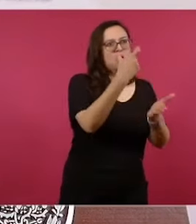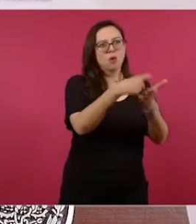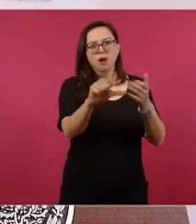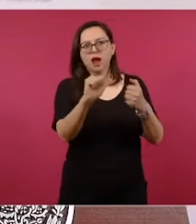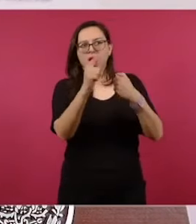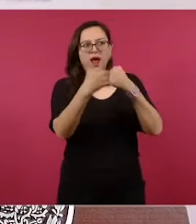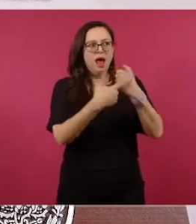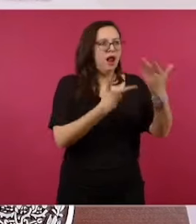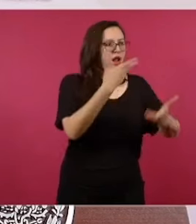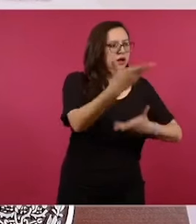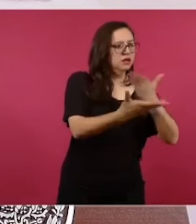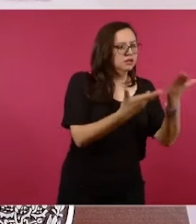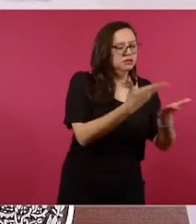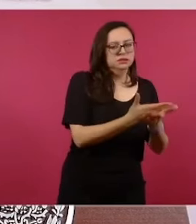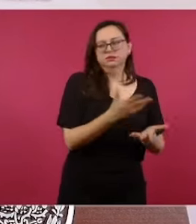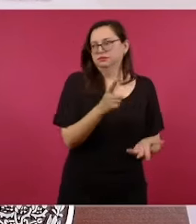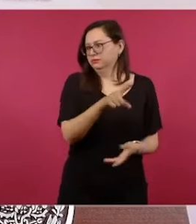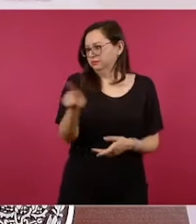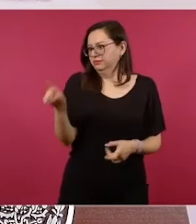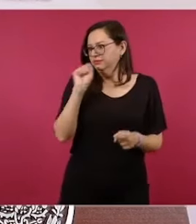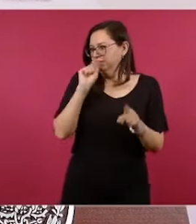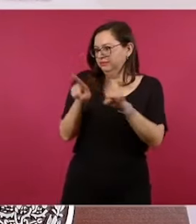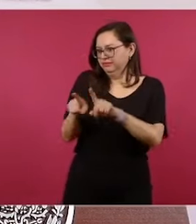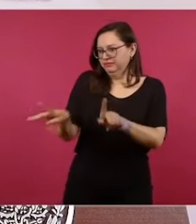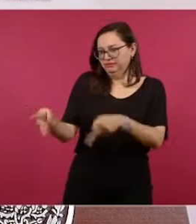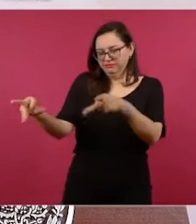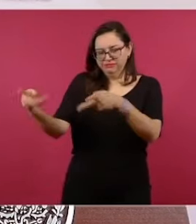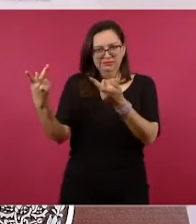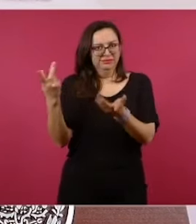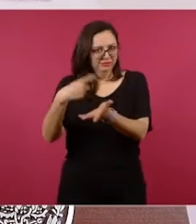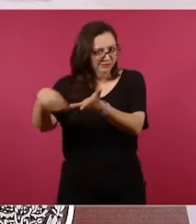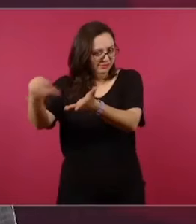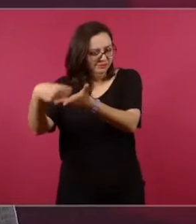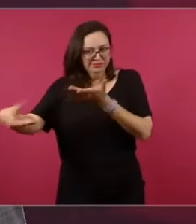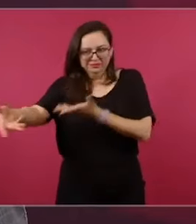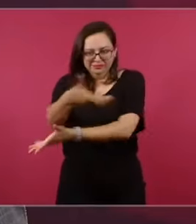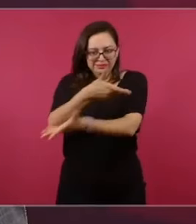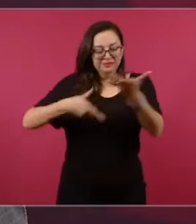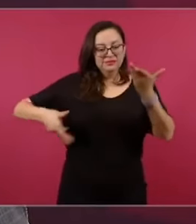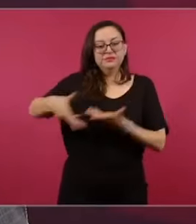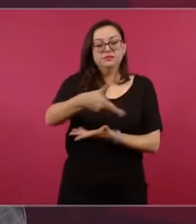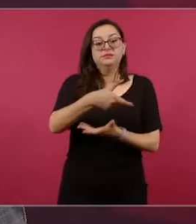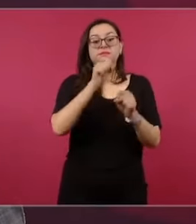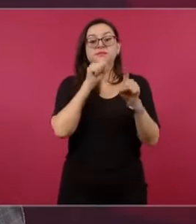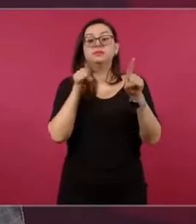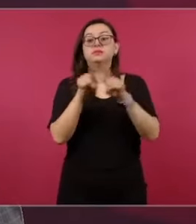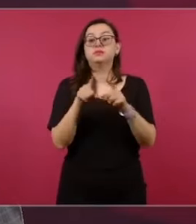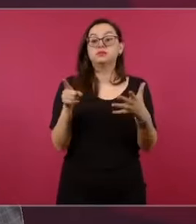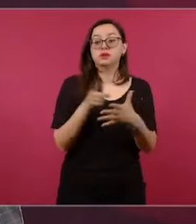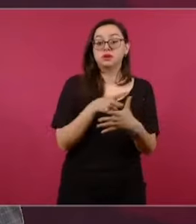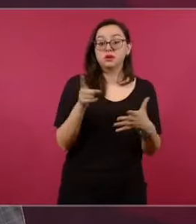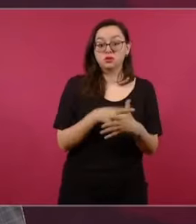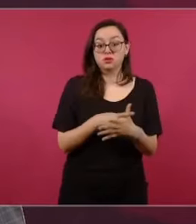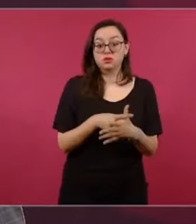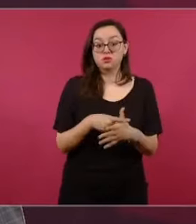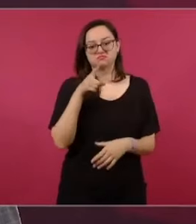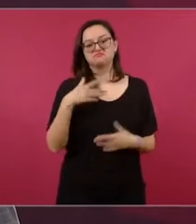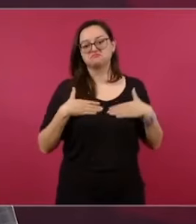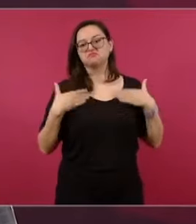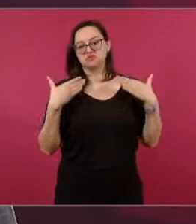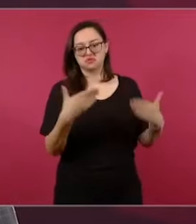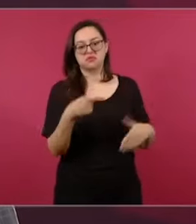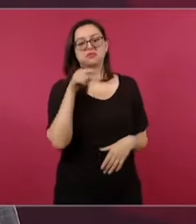y servicios locales. Finalmente, ahora sí, un uso adecuado, honesto de los recursos y